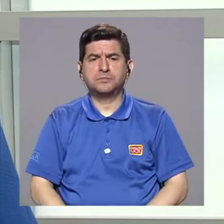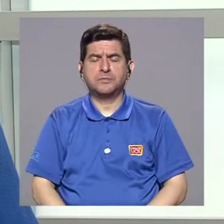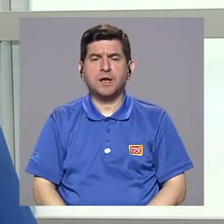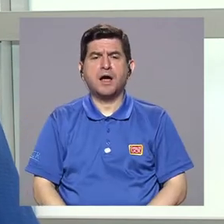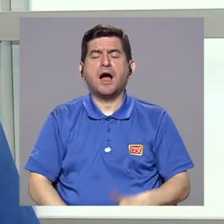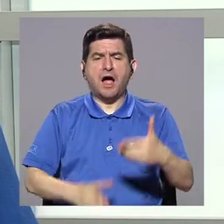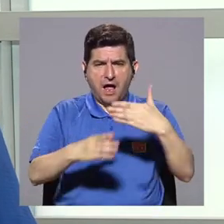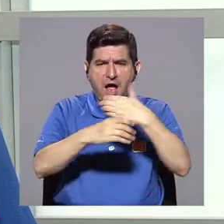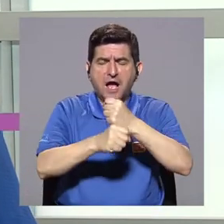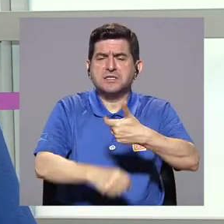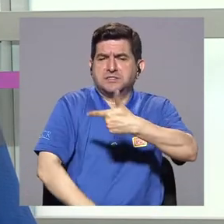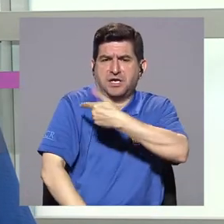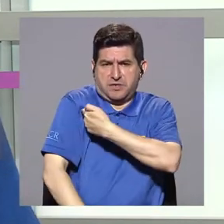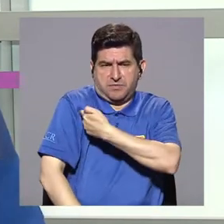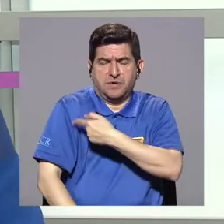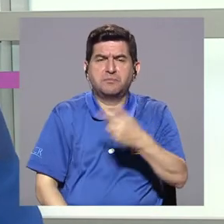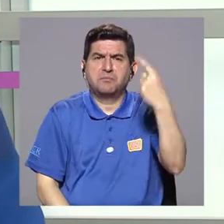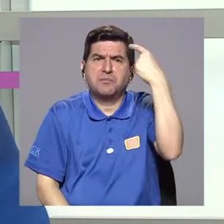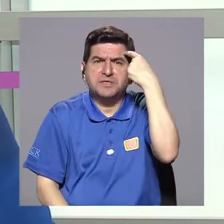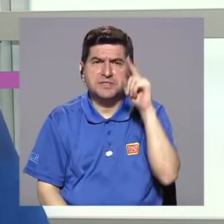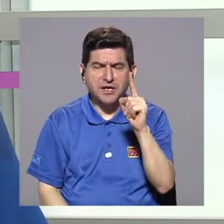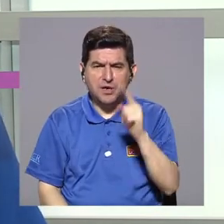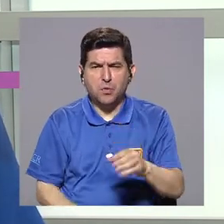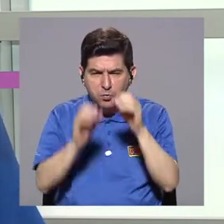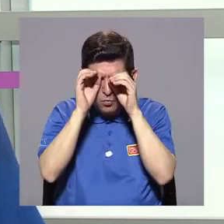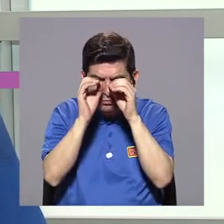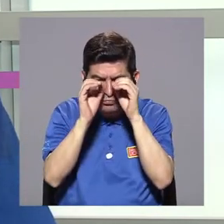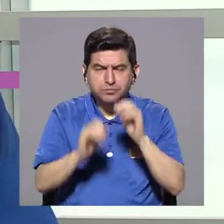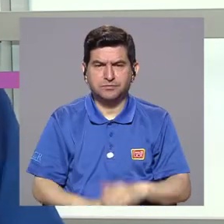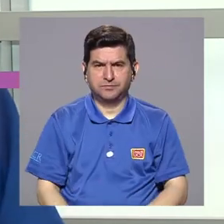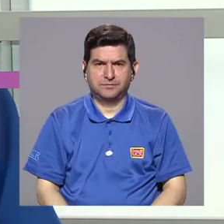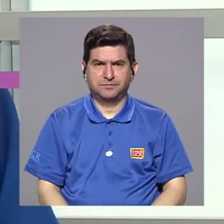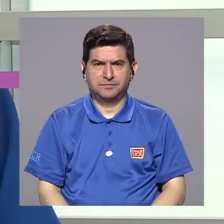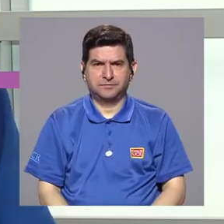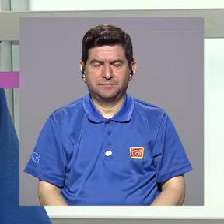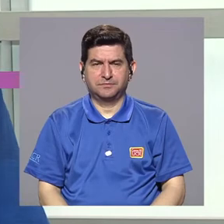hacen consenso, bueno, vamos a hacer una vacuna para tal microorganismo. Y